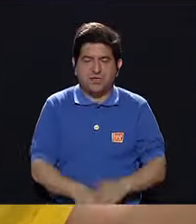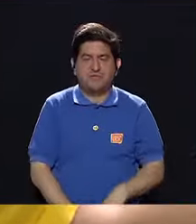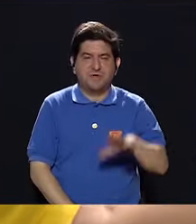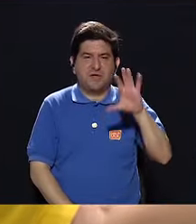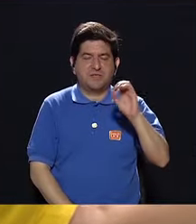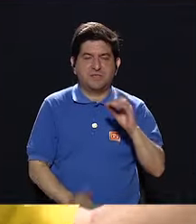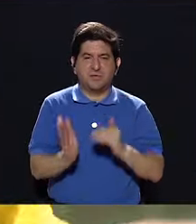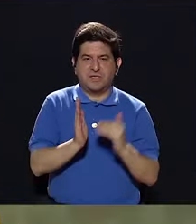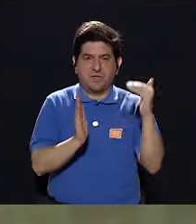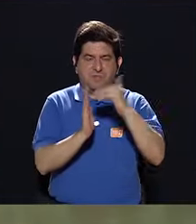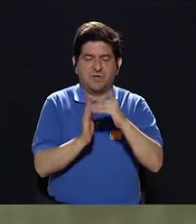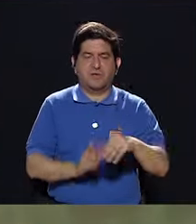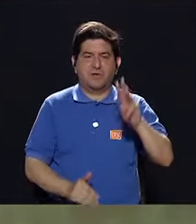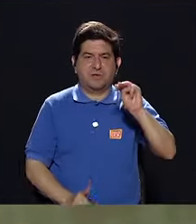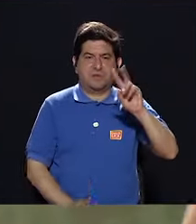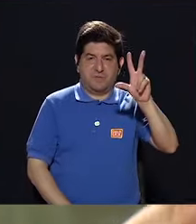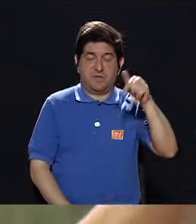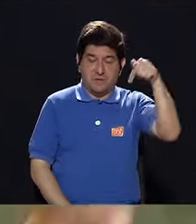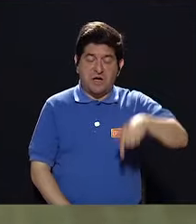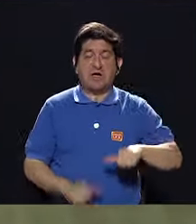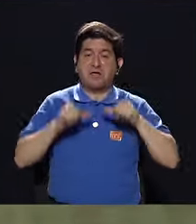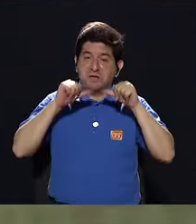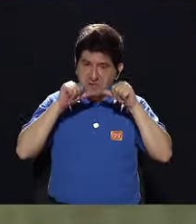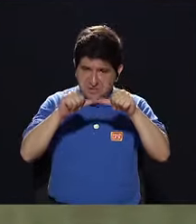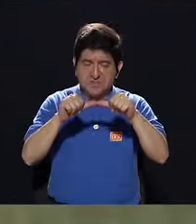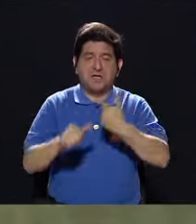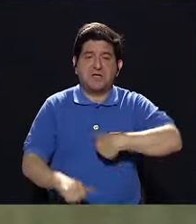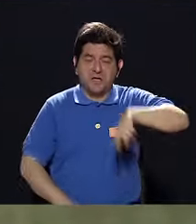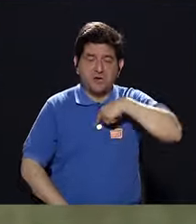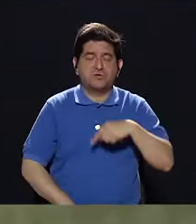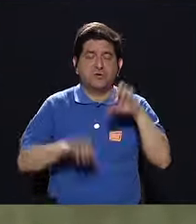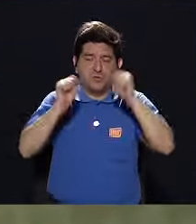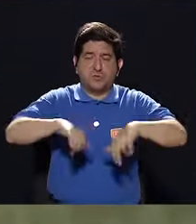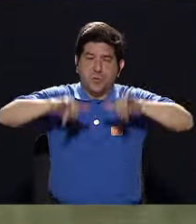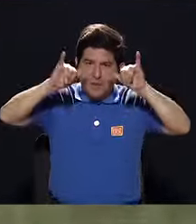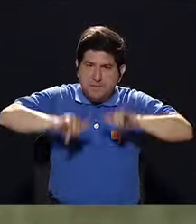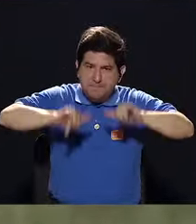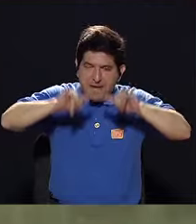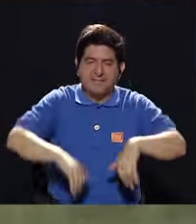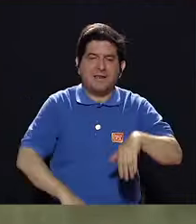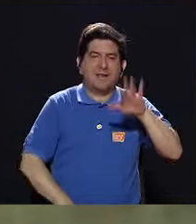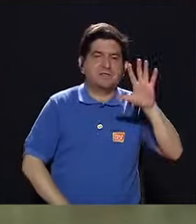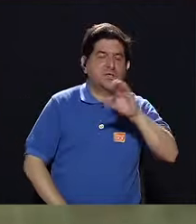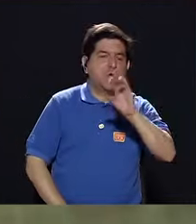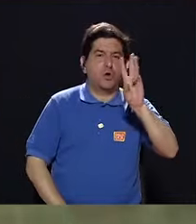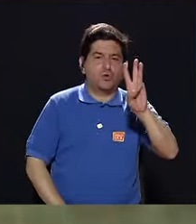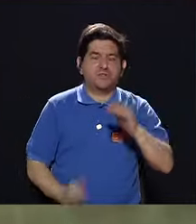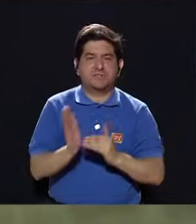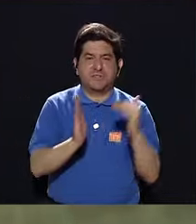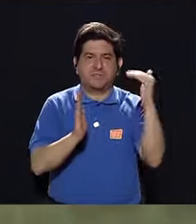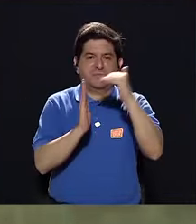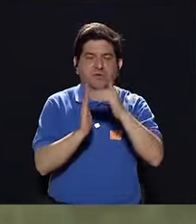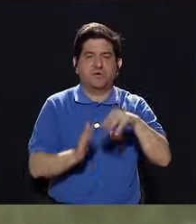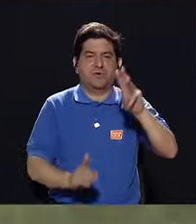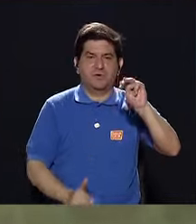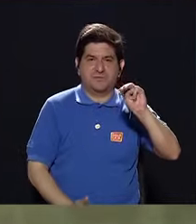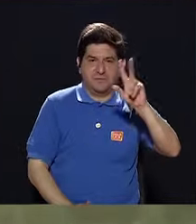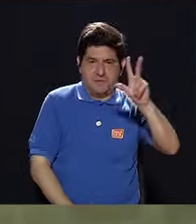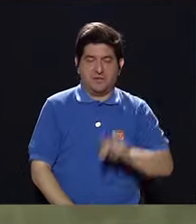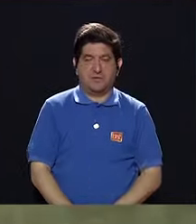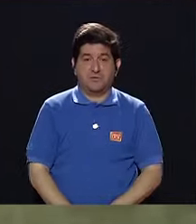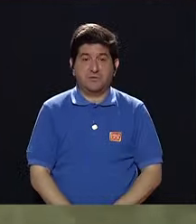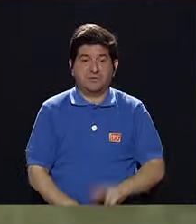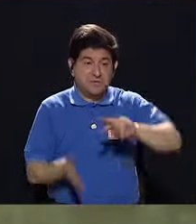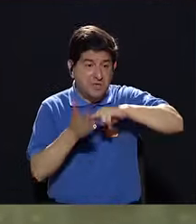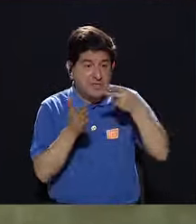hacia esos 50 millones de metros cúbicos, aquí seguiríamos pudiendo captar esos 5 o 6 millones de metros